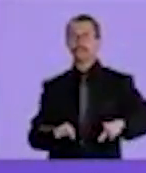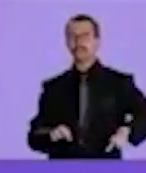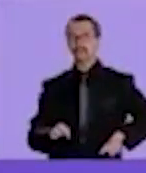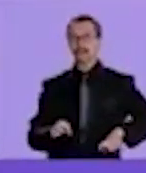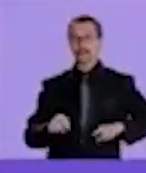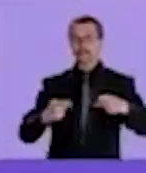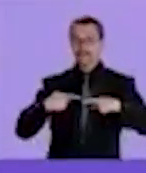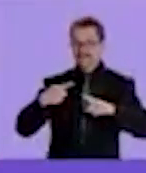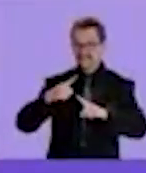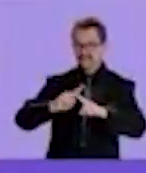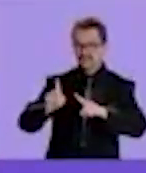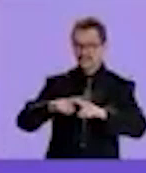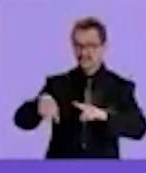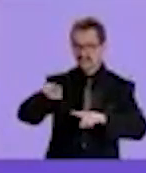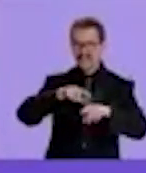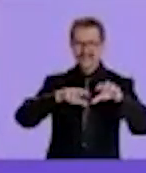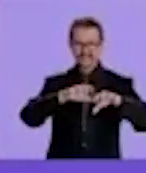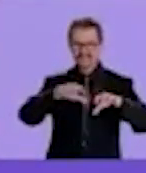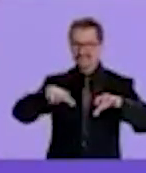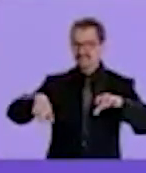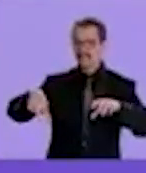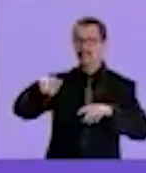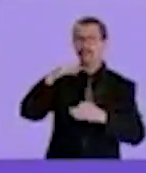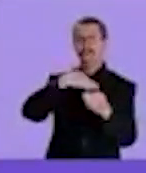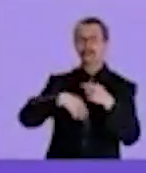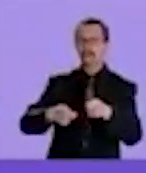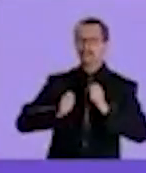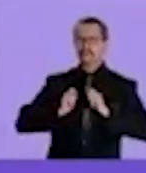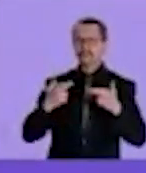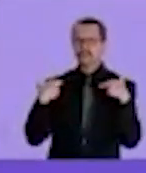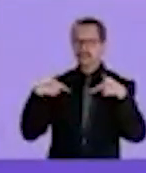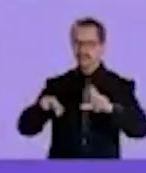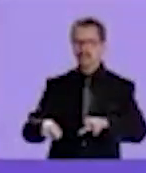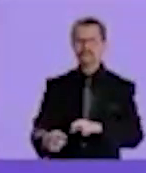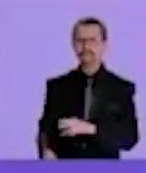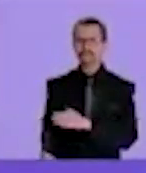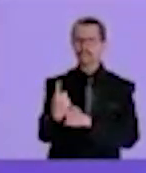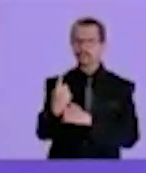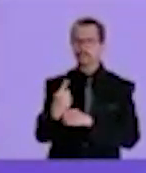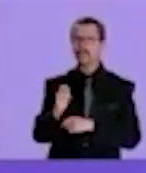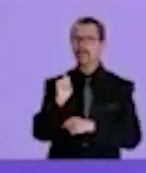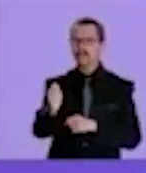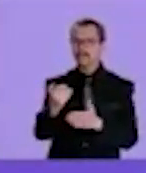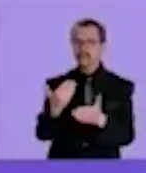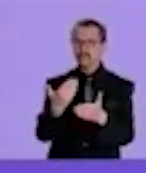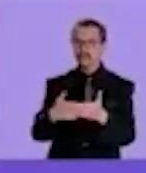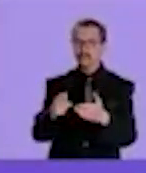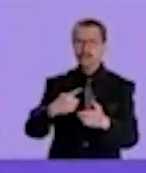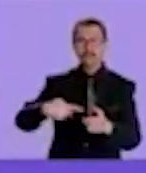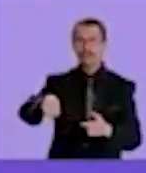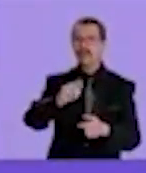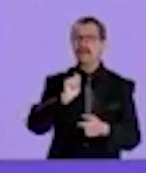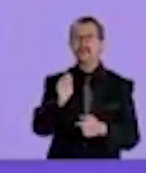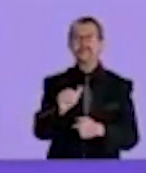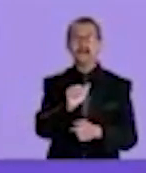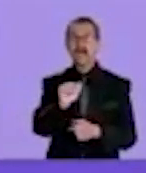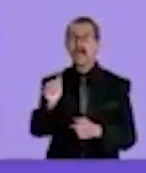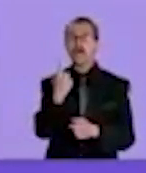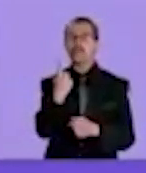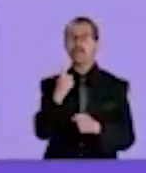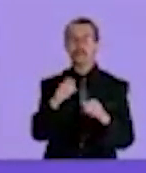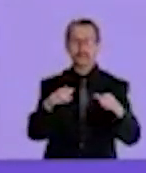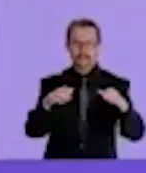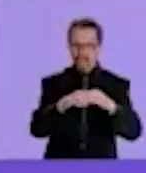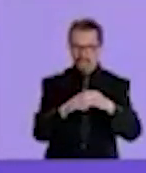representa una minoría rapaz que el gobierno representa a ricos ya pobres que el gobierno no esté al